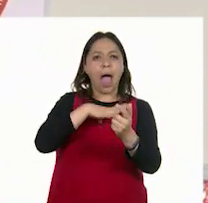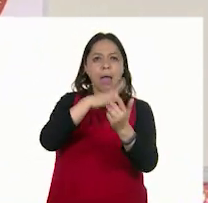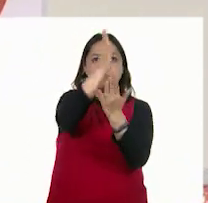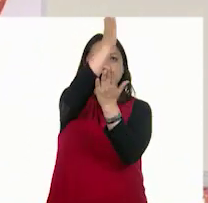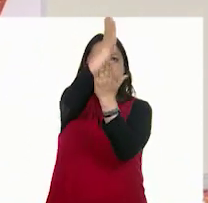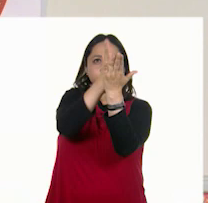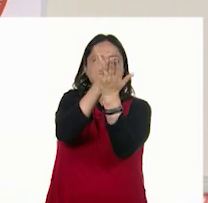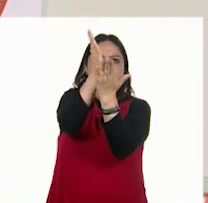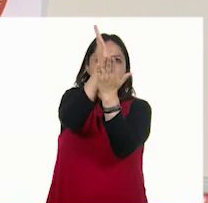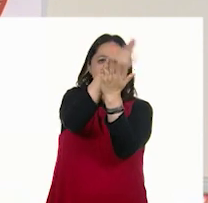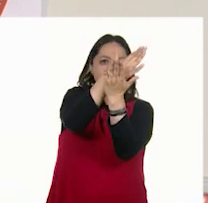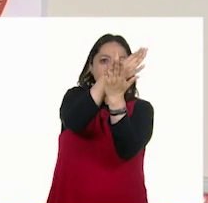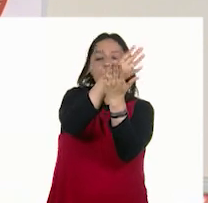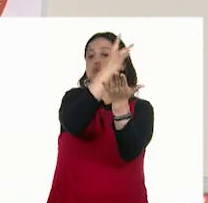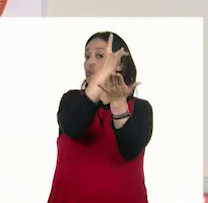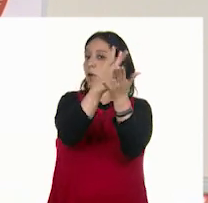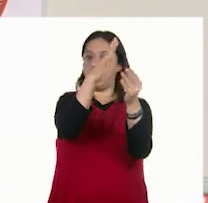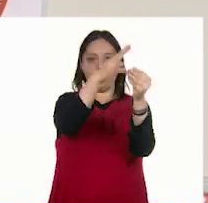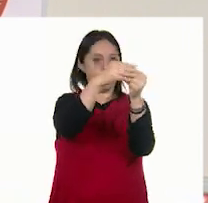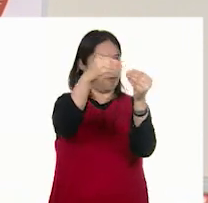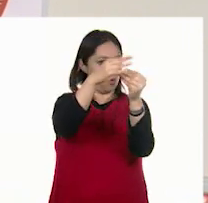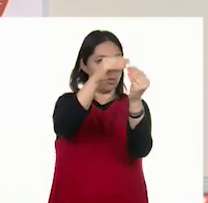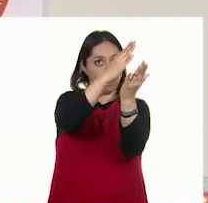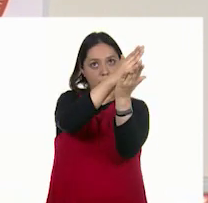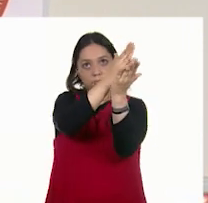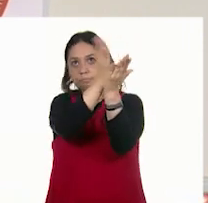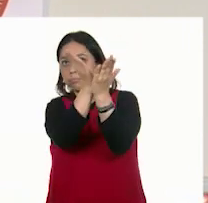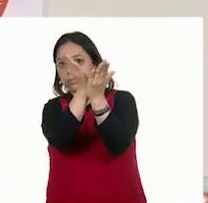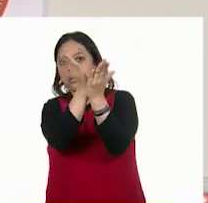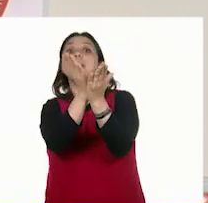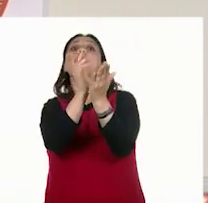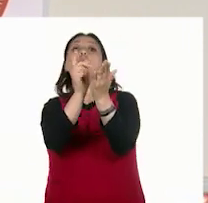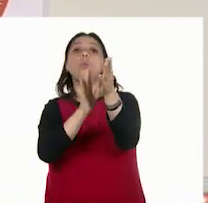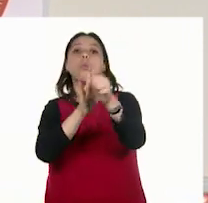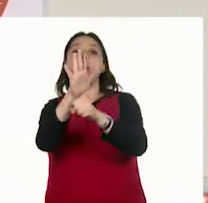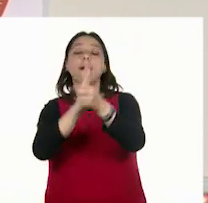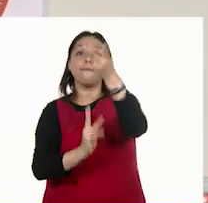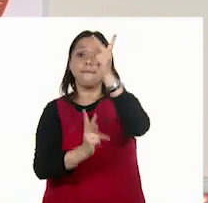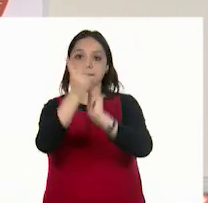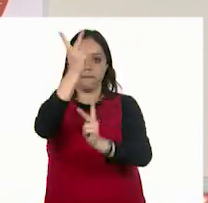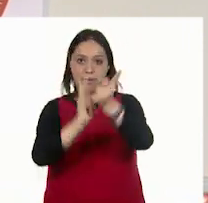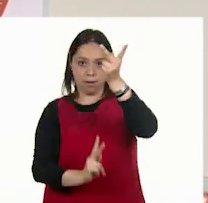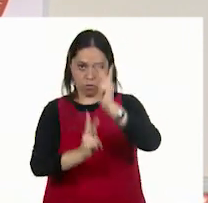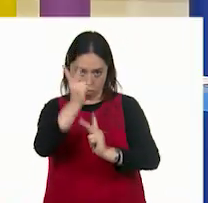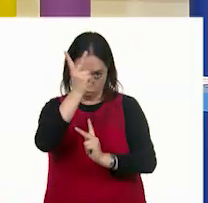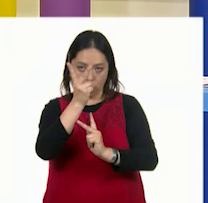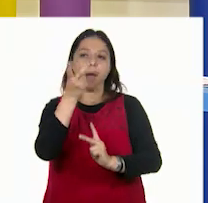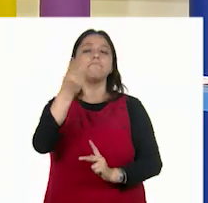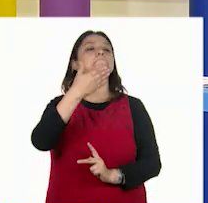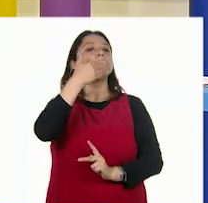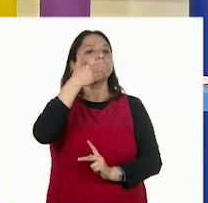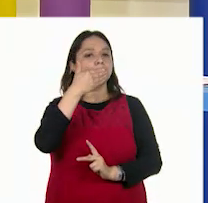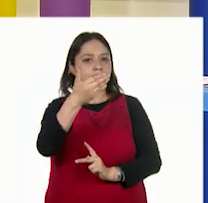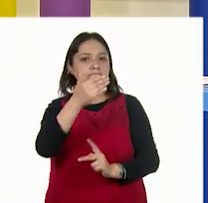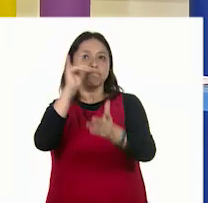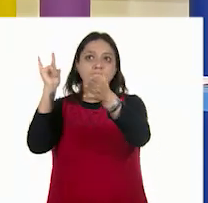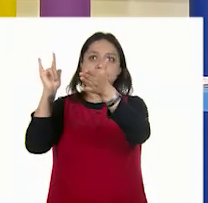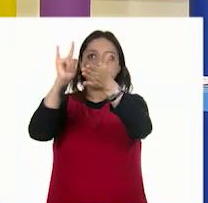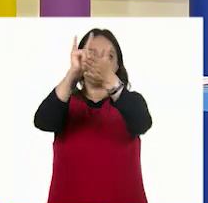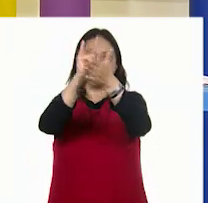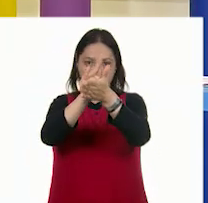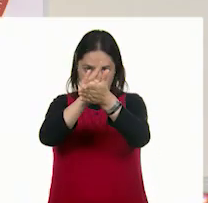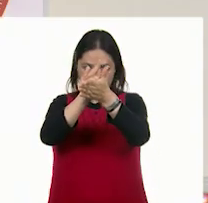En una solo van las frutas y en otra las verduras. Correcto. Muy bien, Ale. Vamos a pegar nuestro